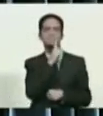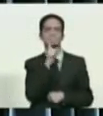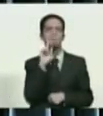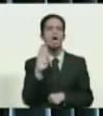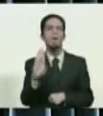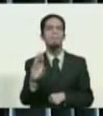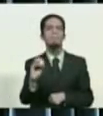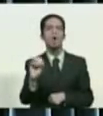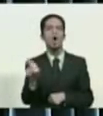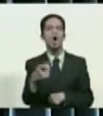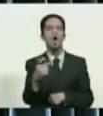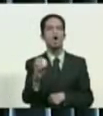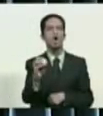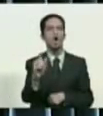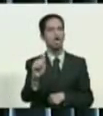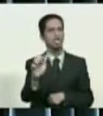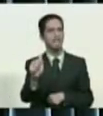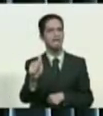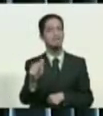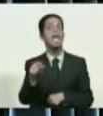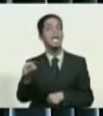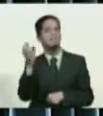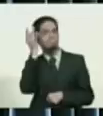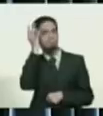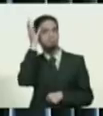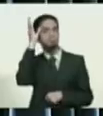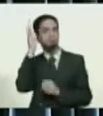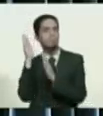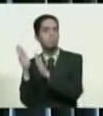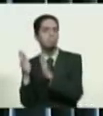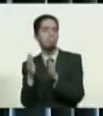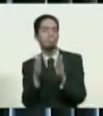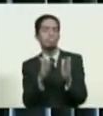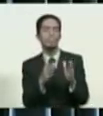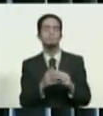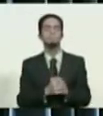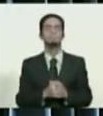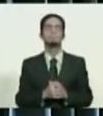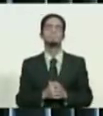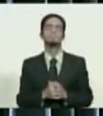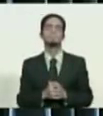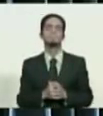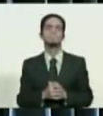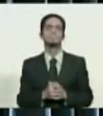Planificó el asesinato de miles de personas, hubieran sido miles los muertos.